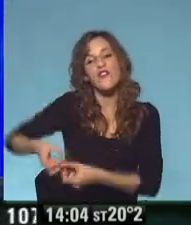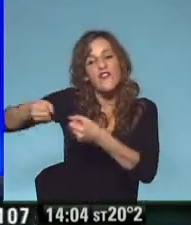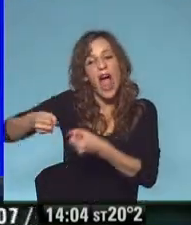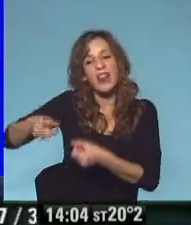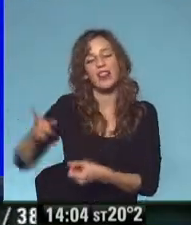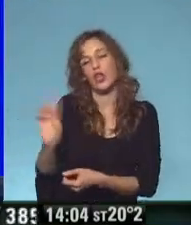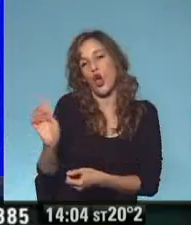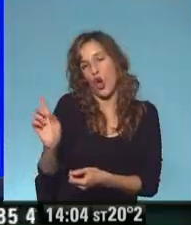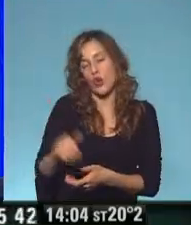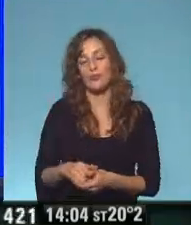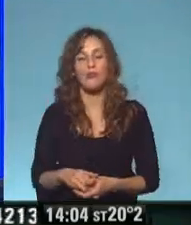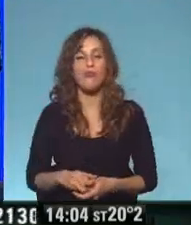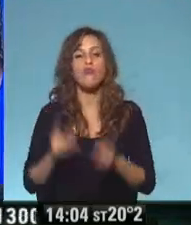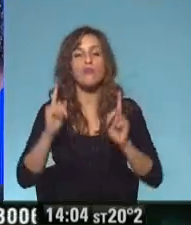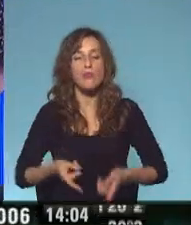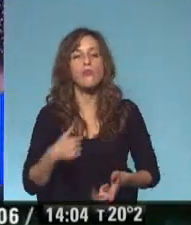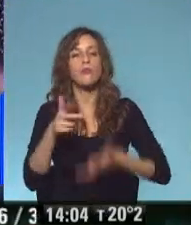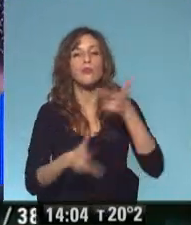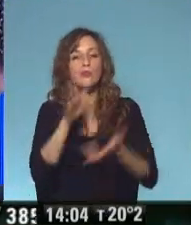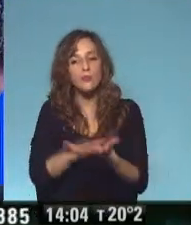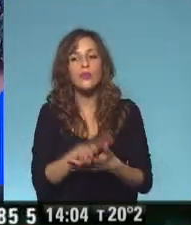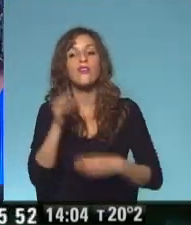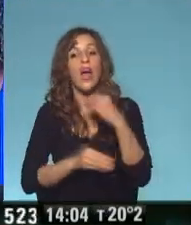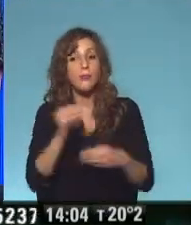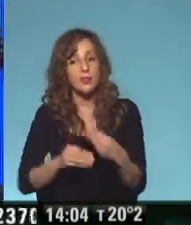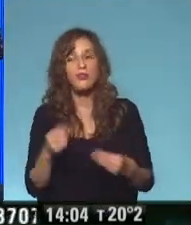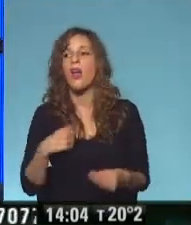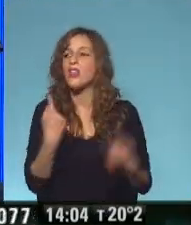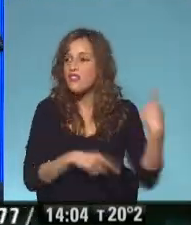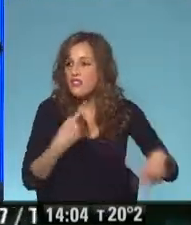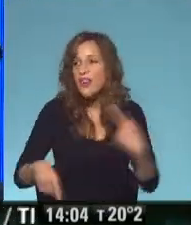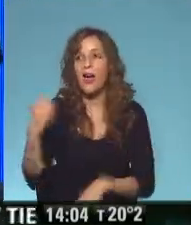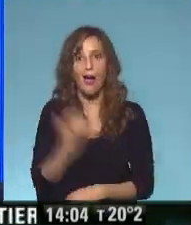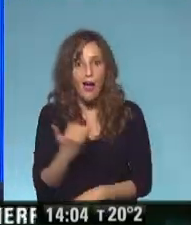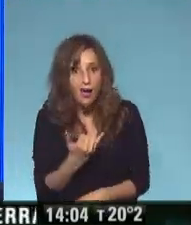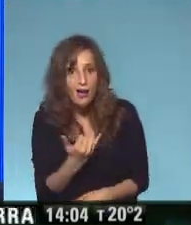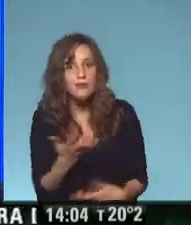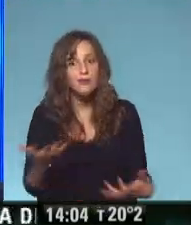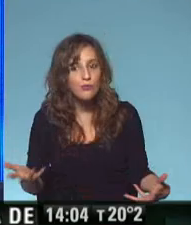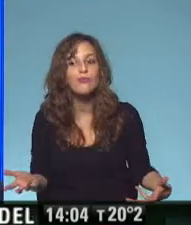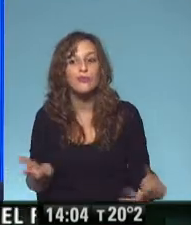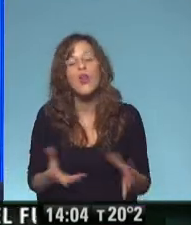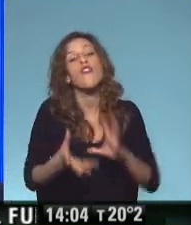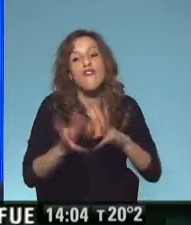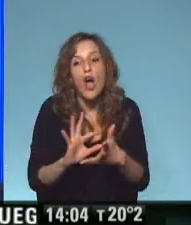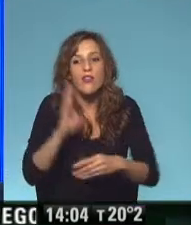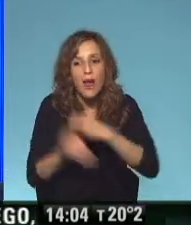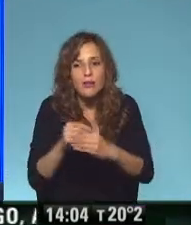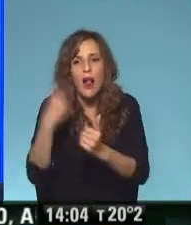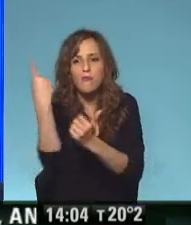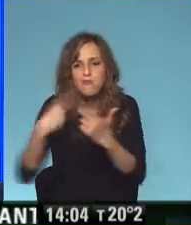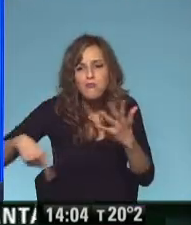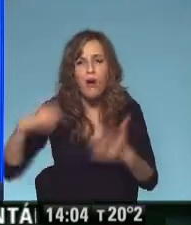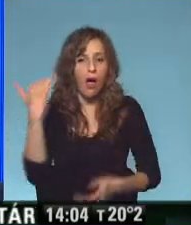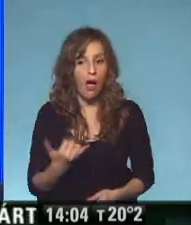También estuvimos hablando de las familias, ¿no? De los diferentes tipos de familias. Es verdad. Los diferentes formatos son un montón de la diversidad